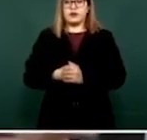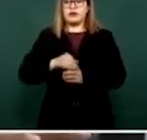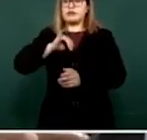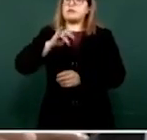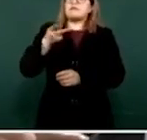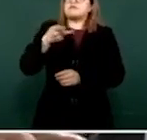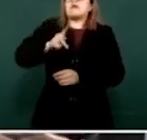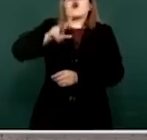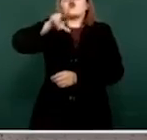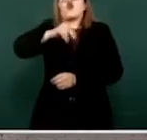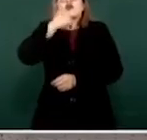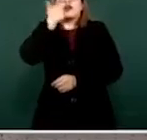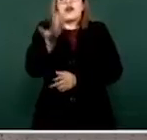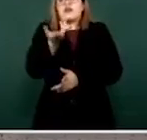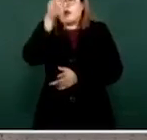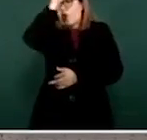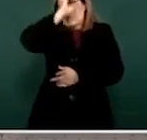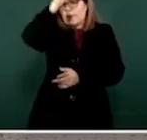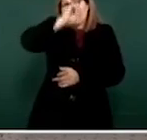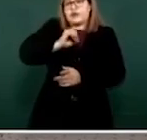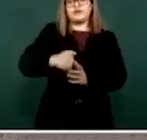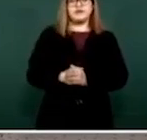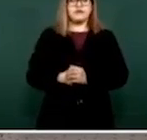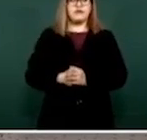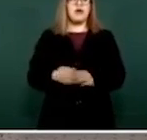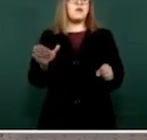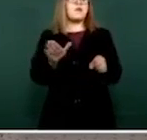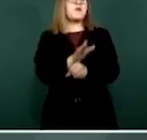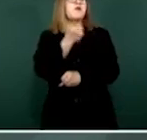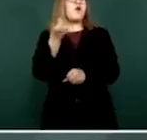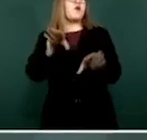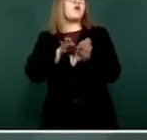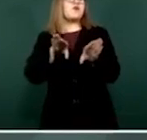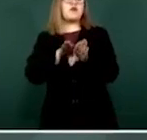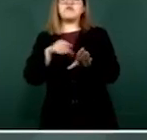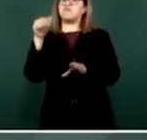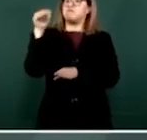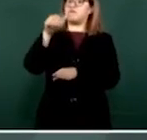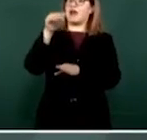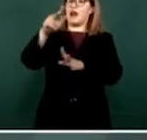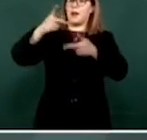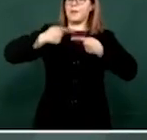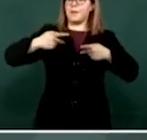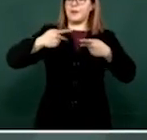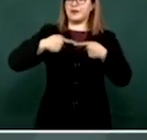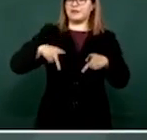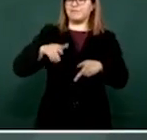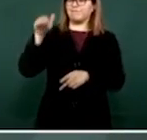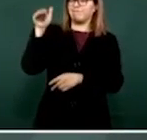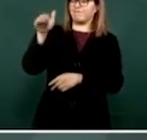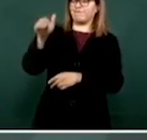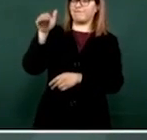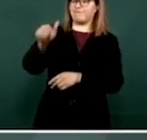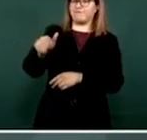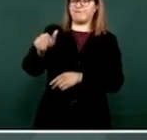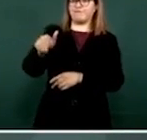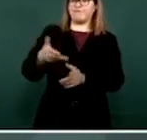de eso, porque sería como pedirle a la gente que